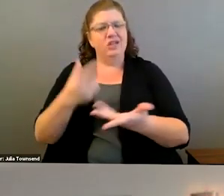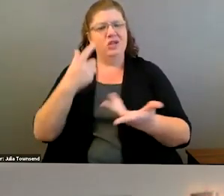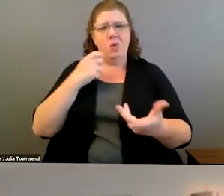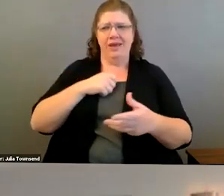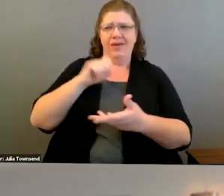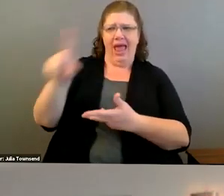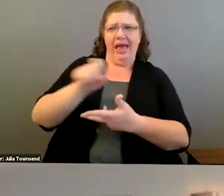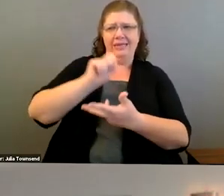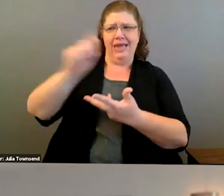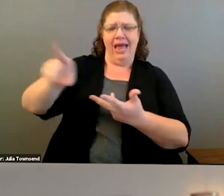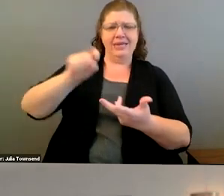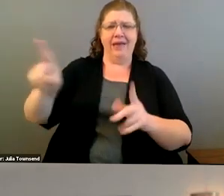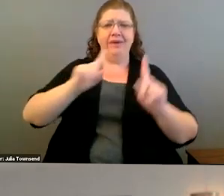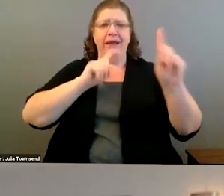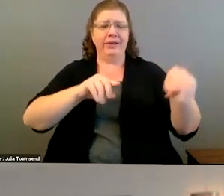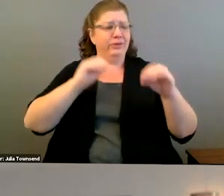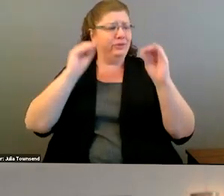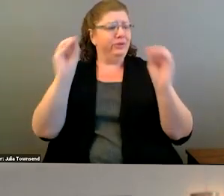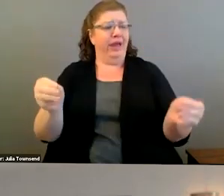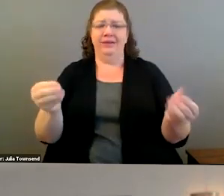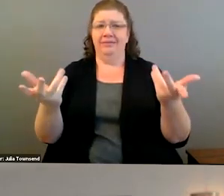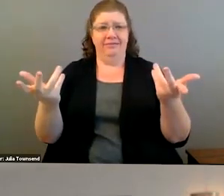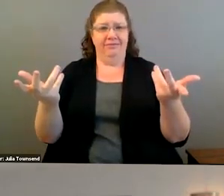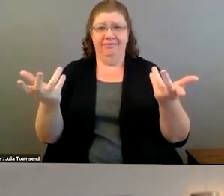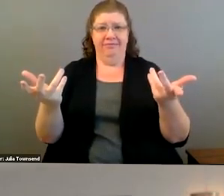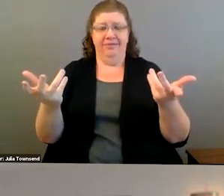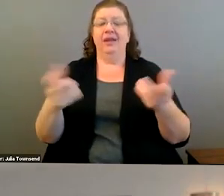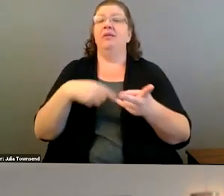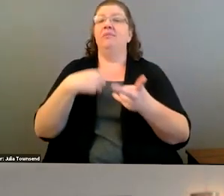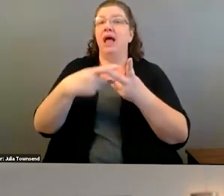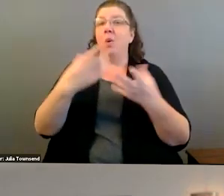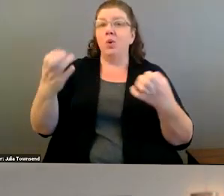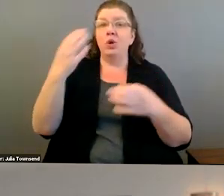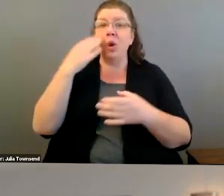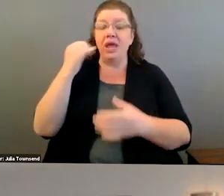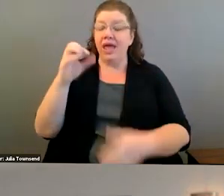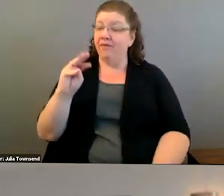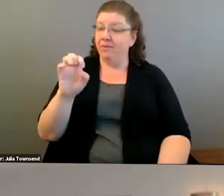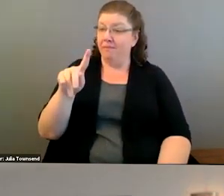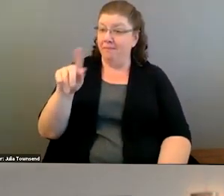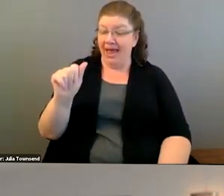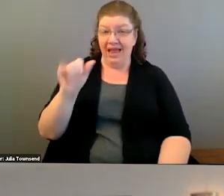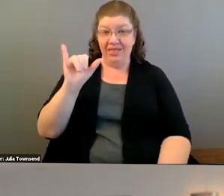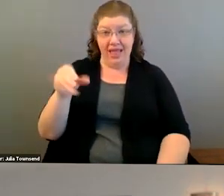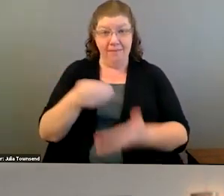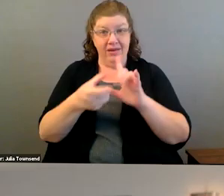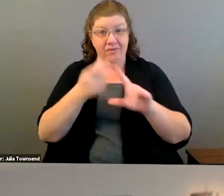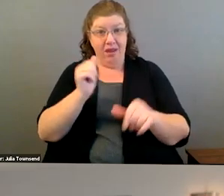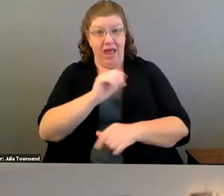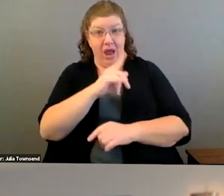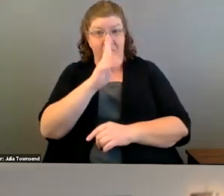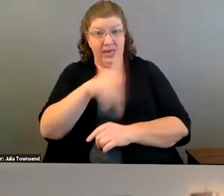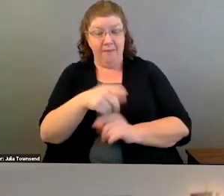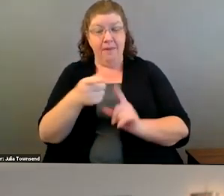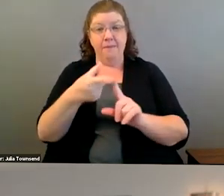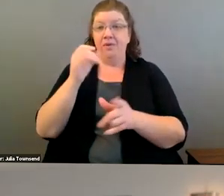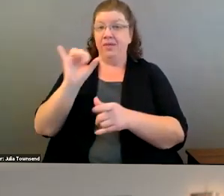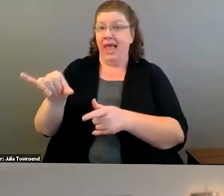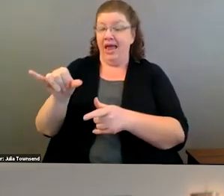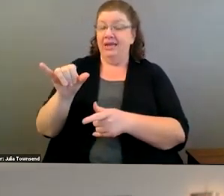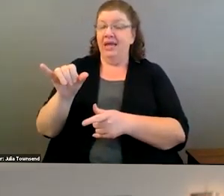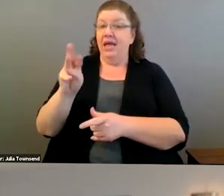hablan cuando preguntamos de esto no obtuvimos una respuesta así que quiero saber cuan si mi meta va a tener fondos de él el cap porque